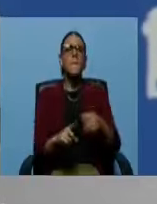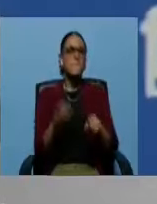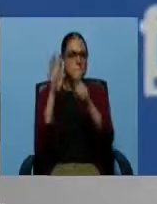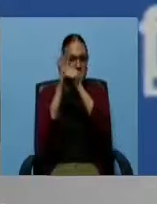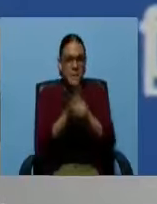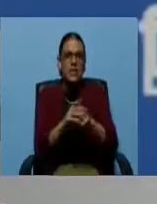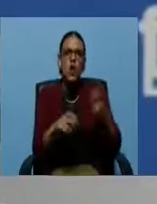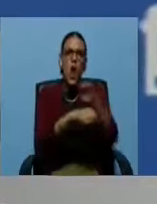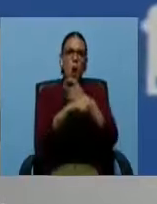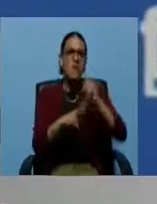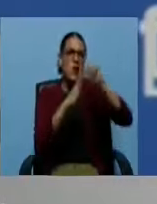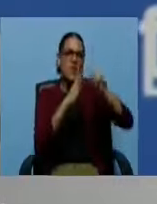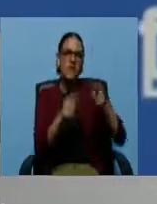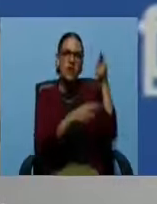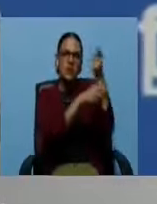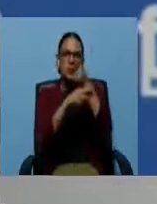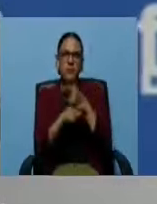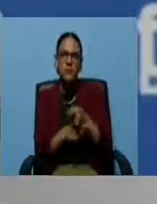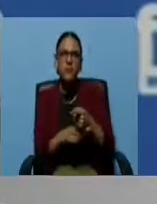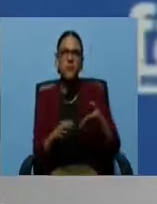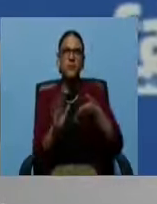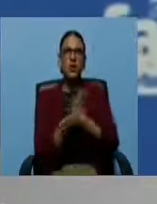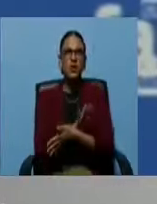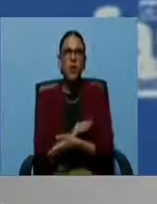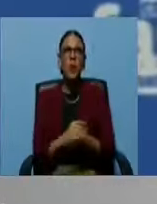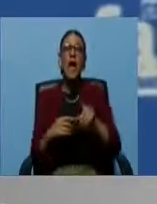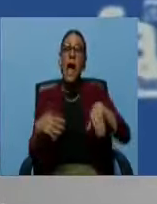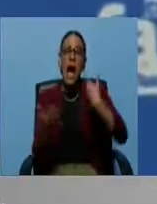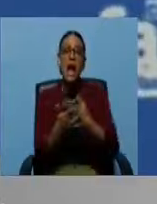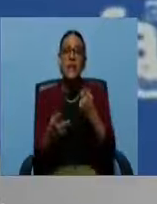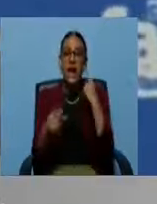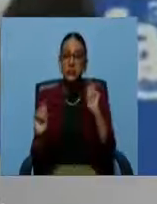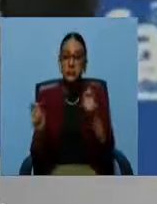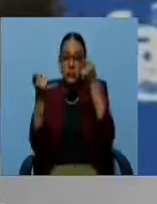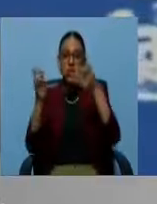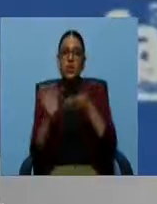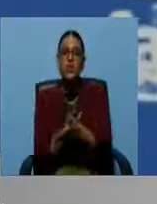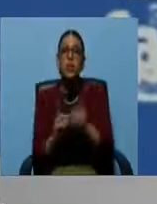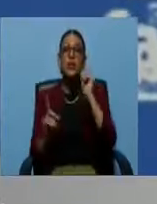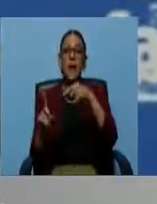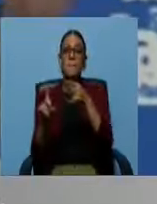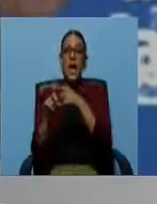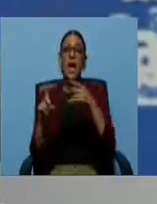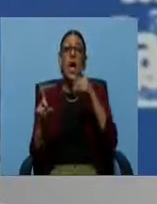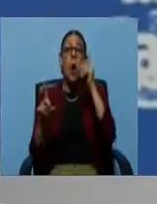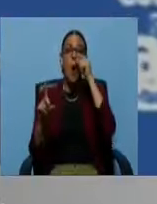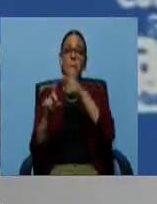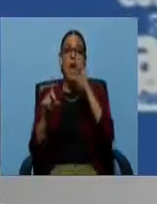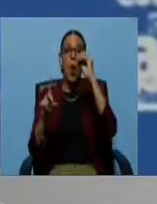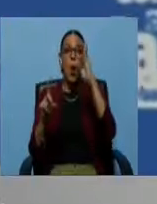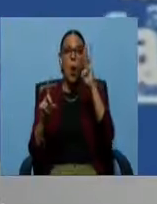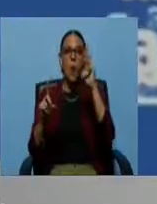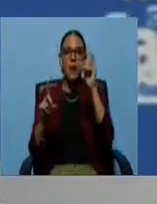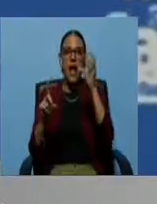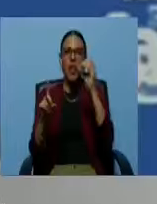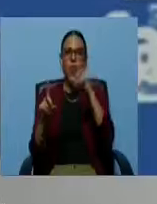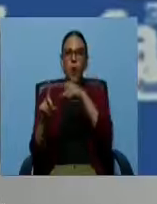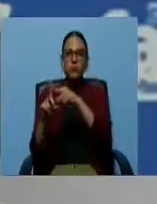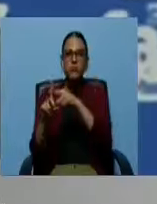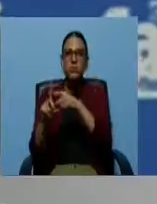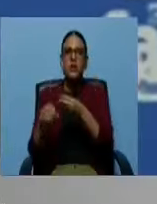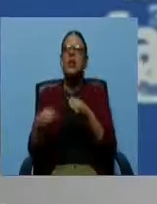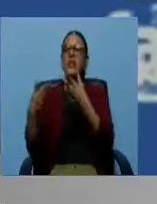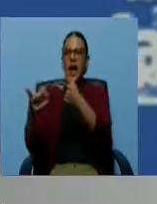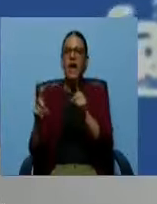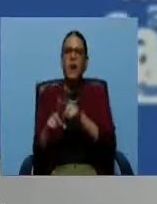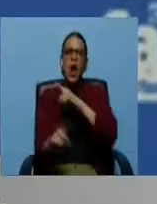gobiernos amigos de él para que lo reconocieran, hasta que dio con López Obrador, ¿no? Que López Obrador lo mandó a